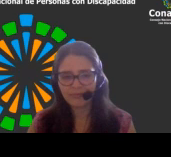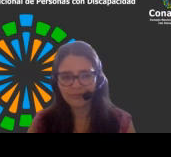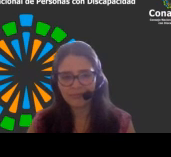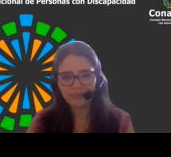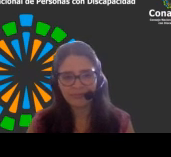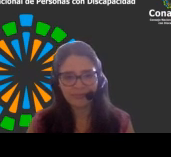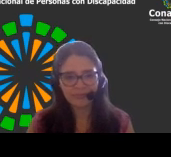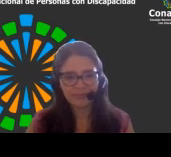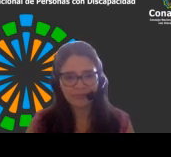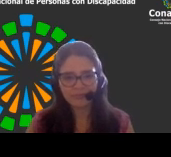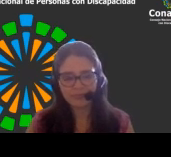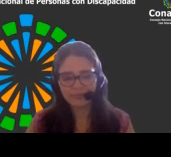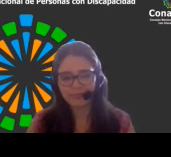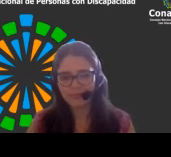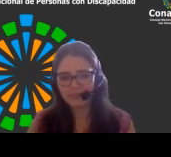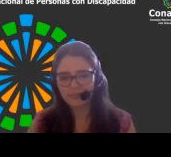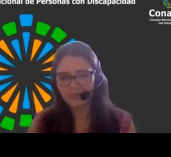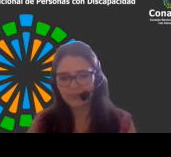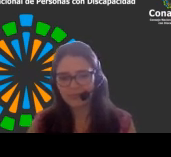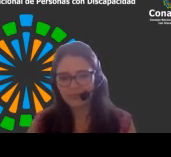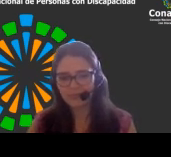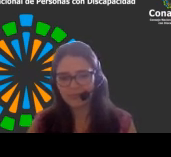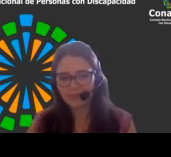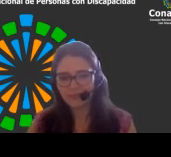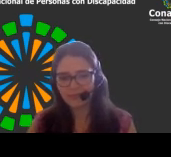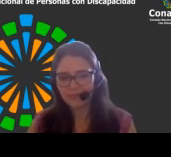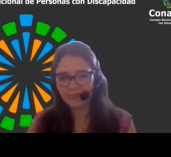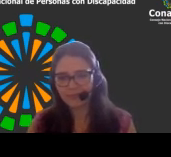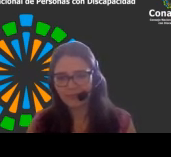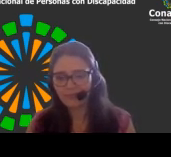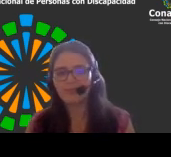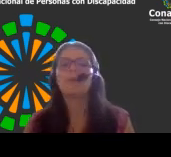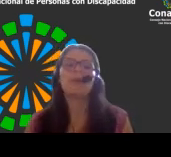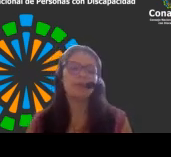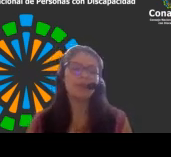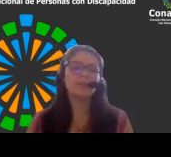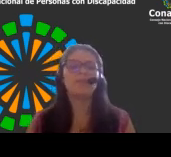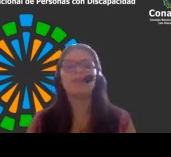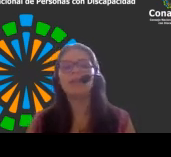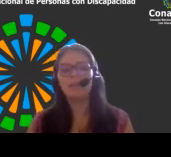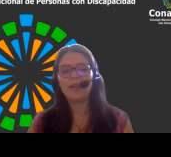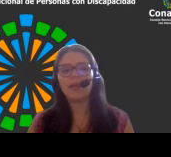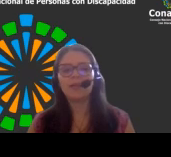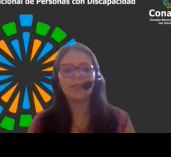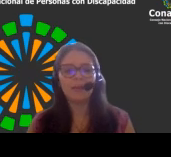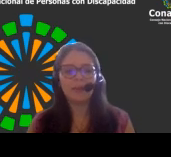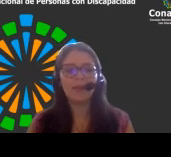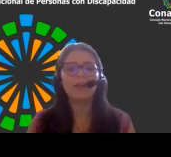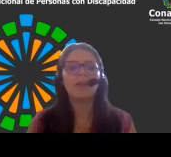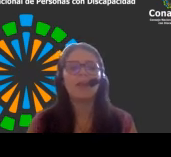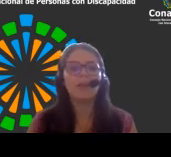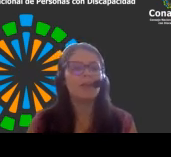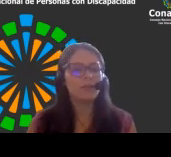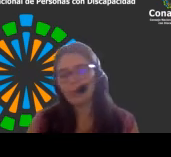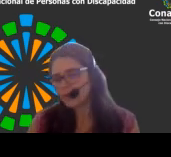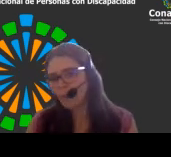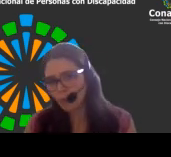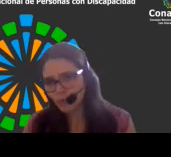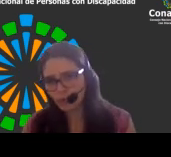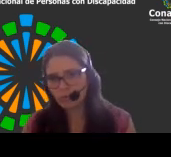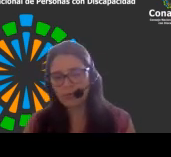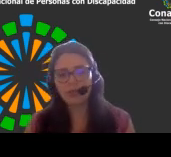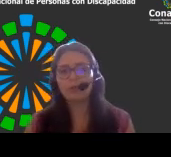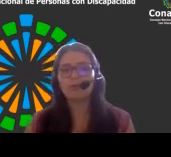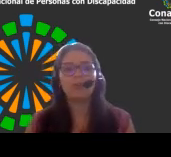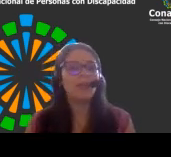mi consultoría a una persona con discapacidad me imagino que se refiere también a esta verdad Y eso